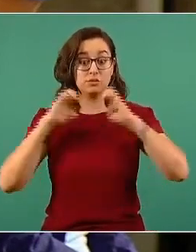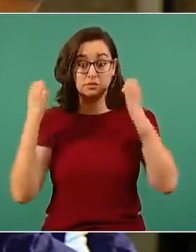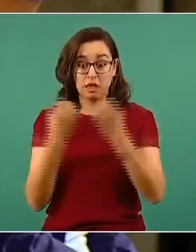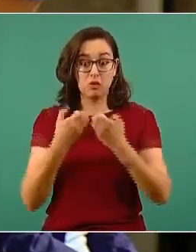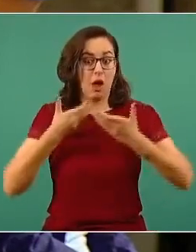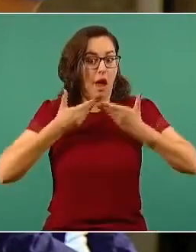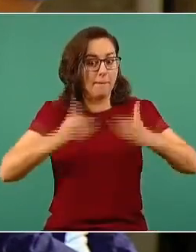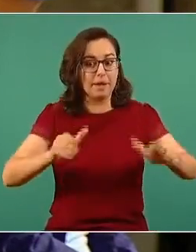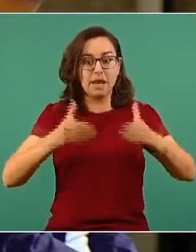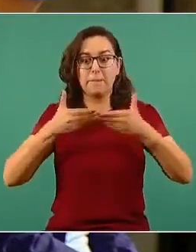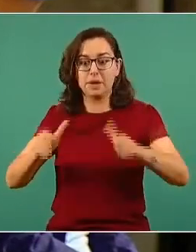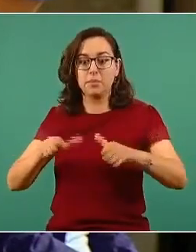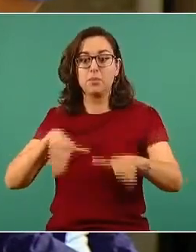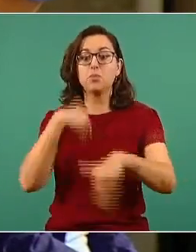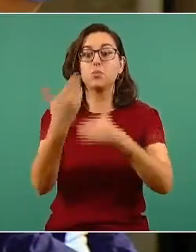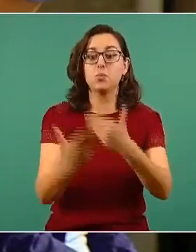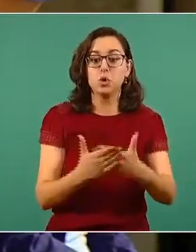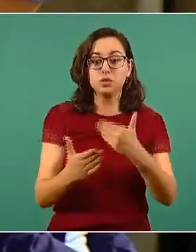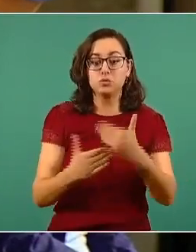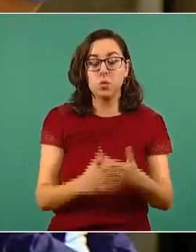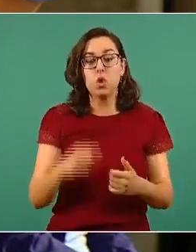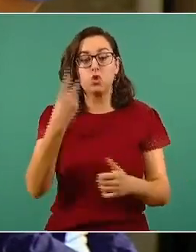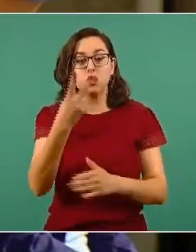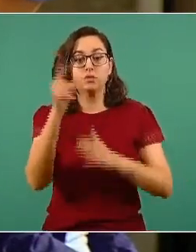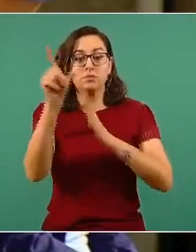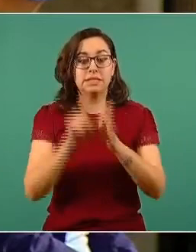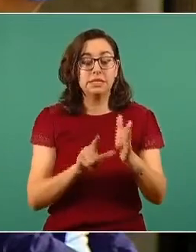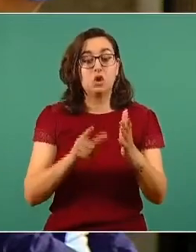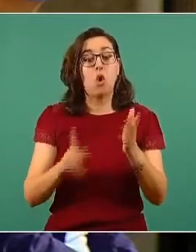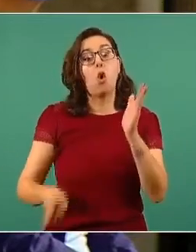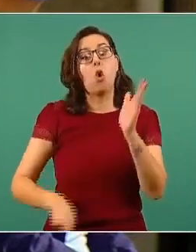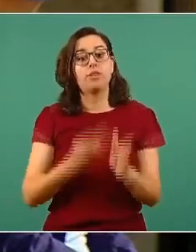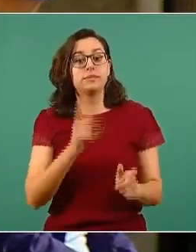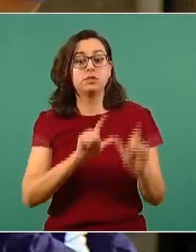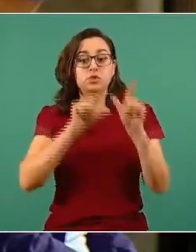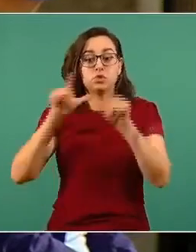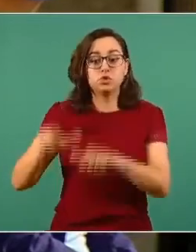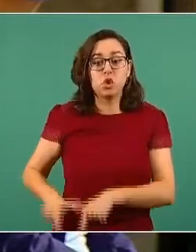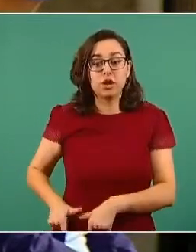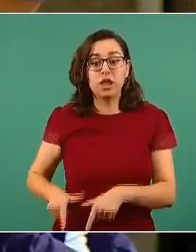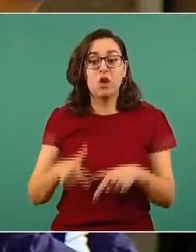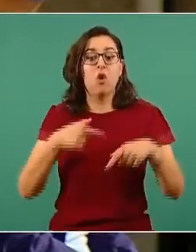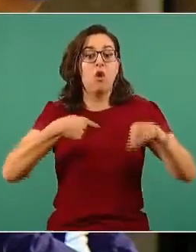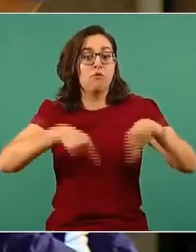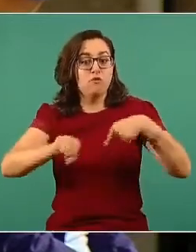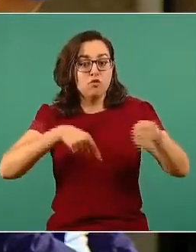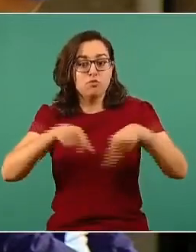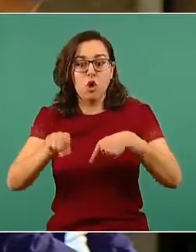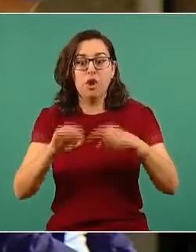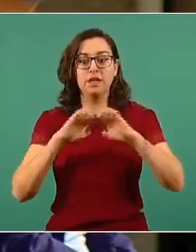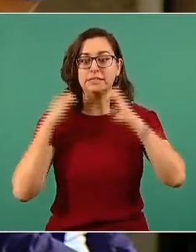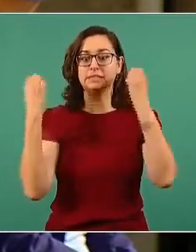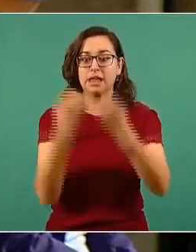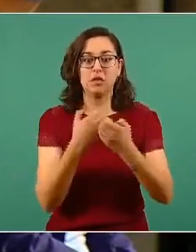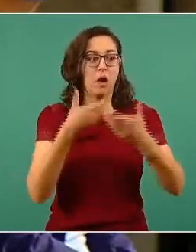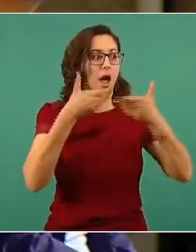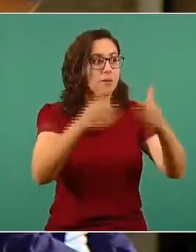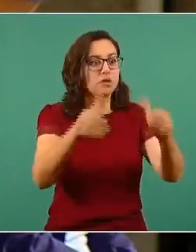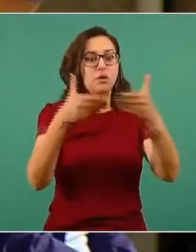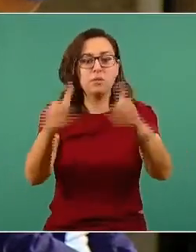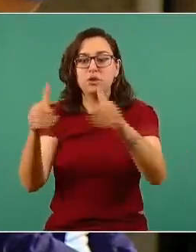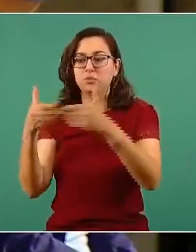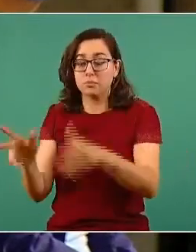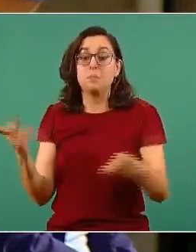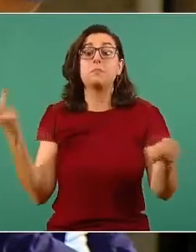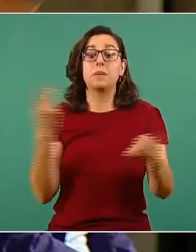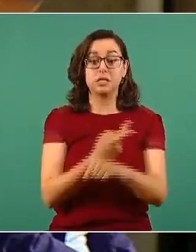seguramente en 2 meses, cuando arranque el nuevo torneo de fútbol, pues todos los estadios estarán abiertos. ¿Cuál es su opinión acerca de lo que pasó ayer en